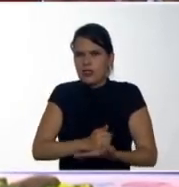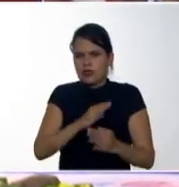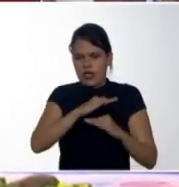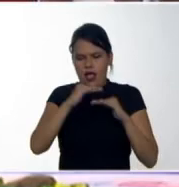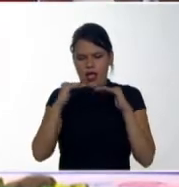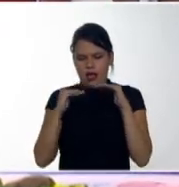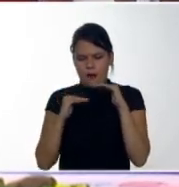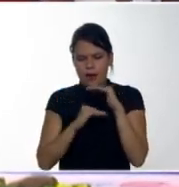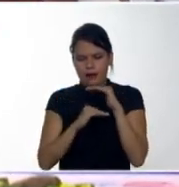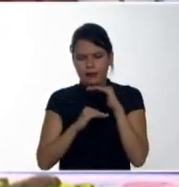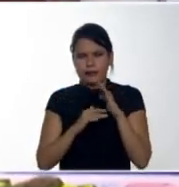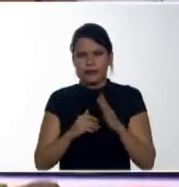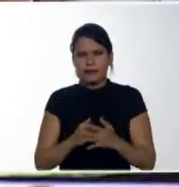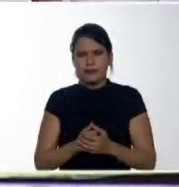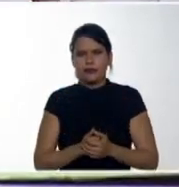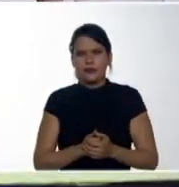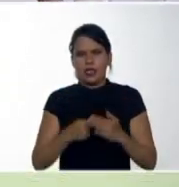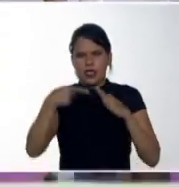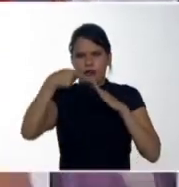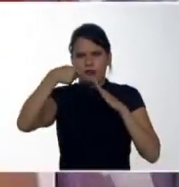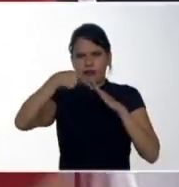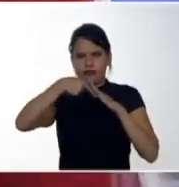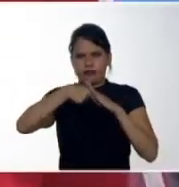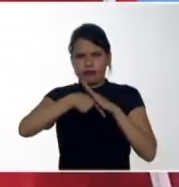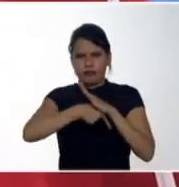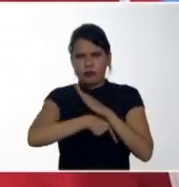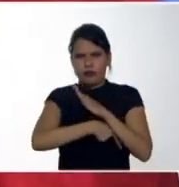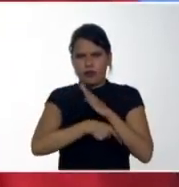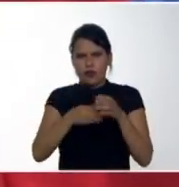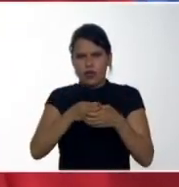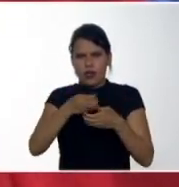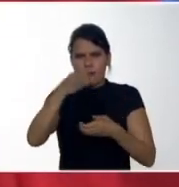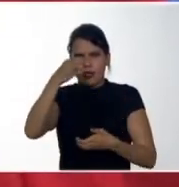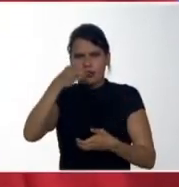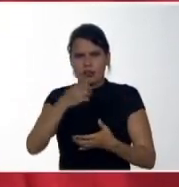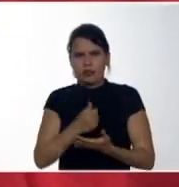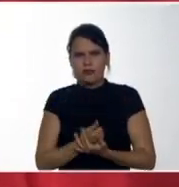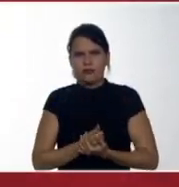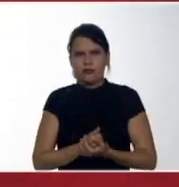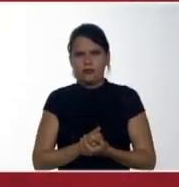queda en el fondo del envase.